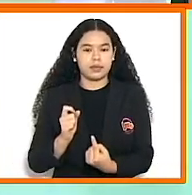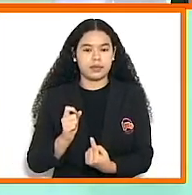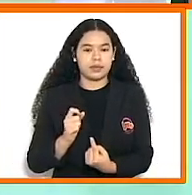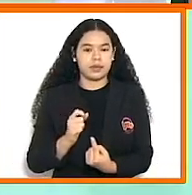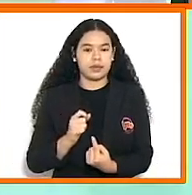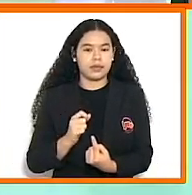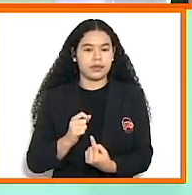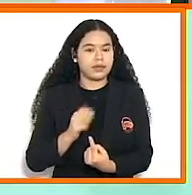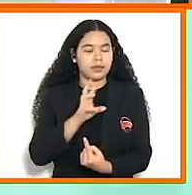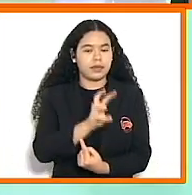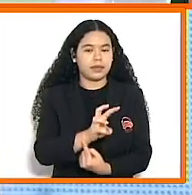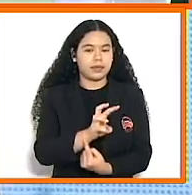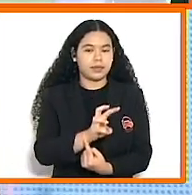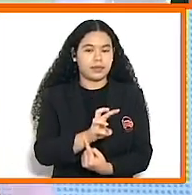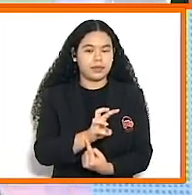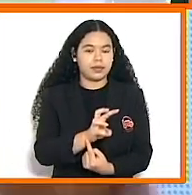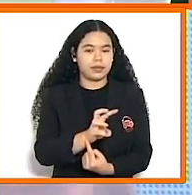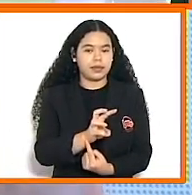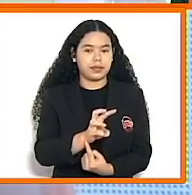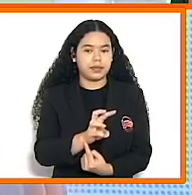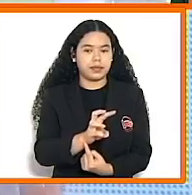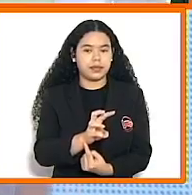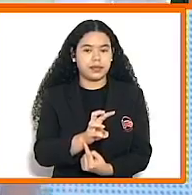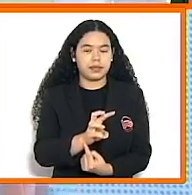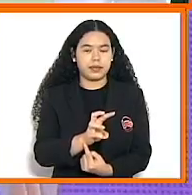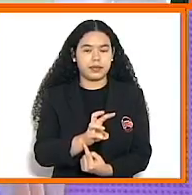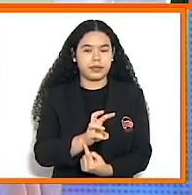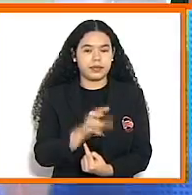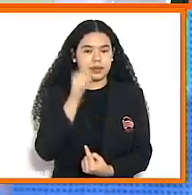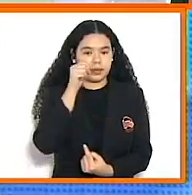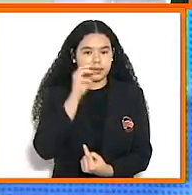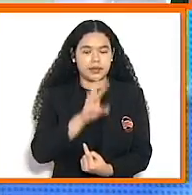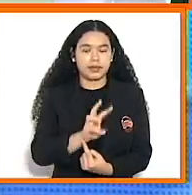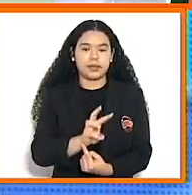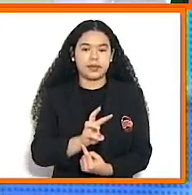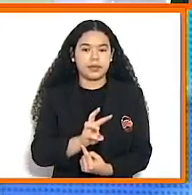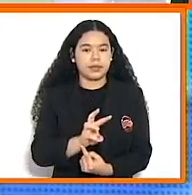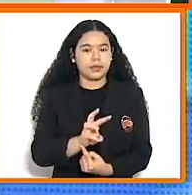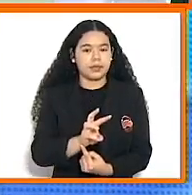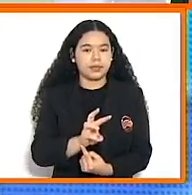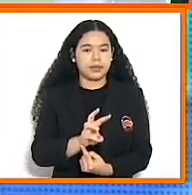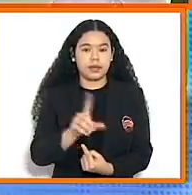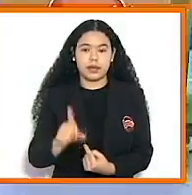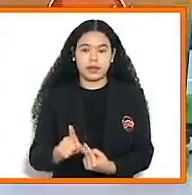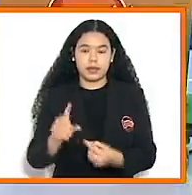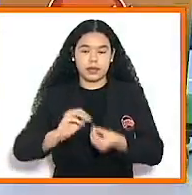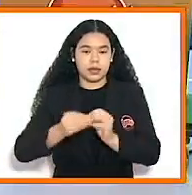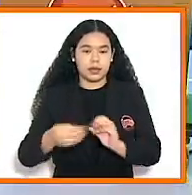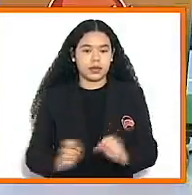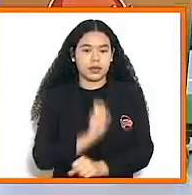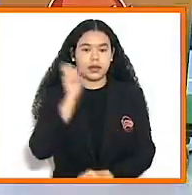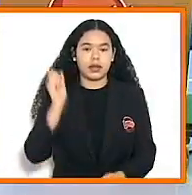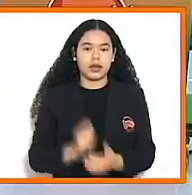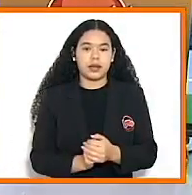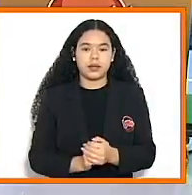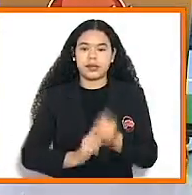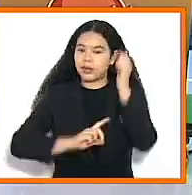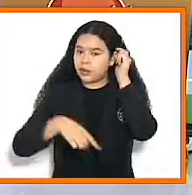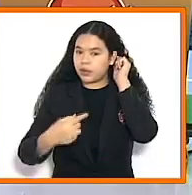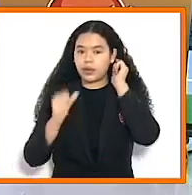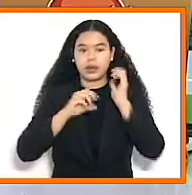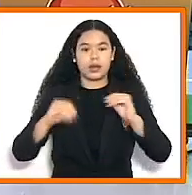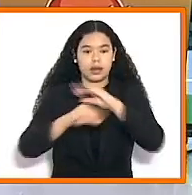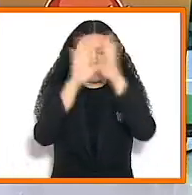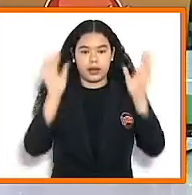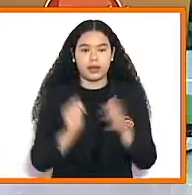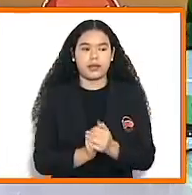el 6, segundo dígito, atentos, porque este es el 1. Número favorecido para Diaria en esta hermosa mañana es